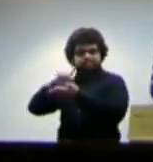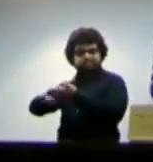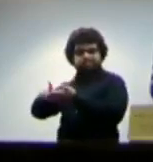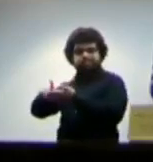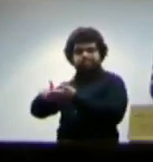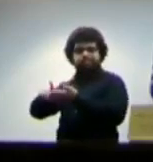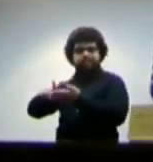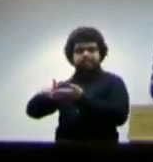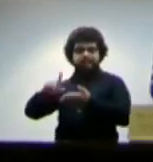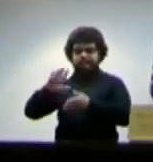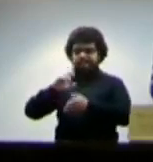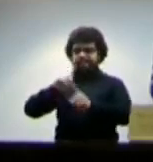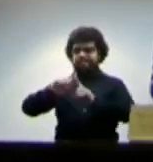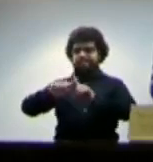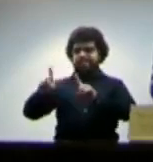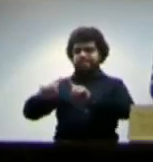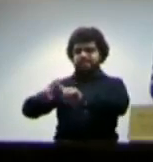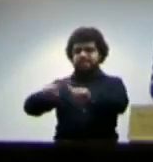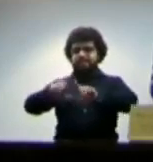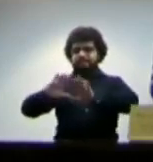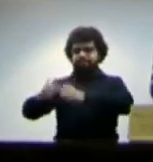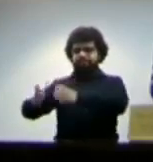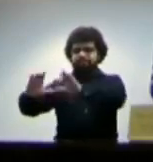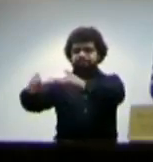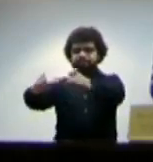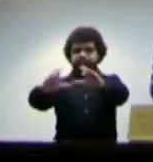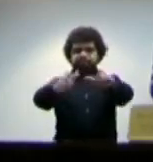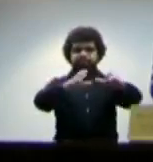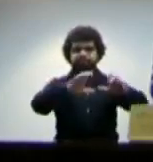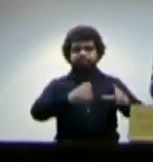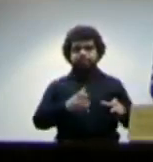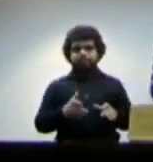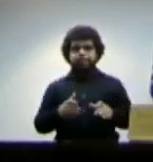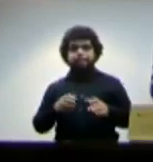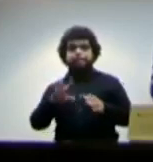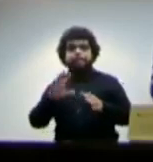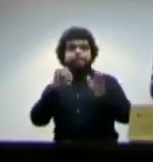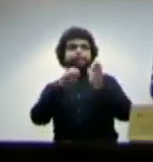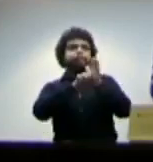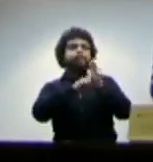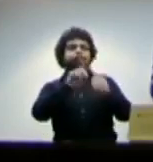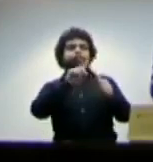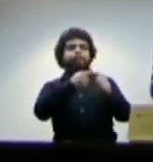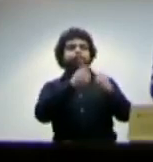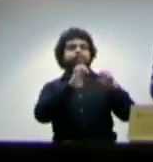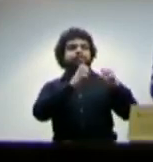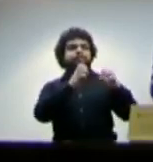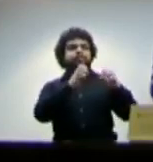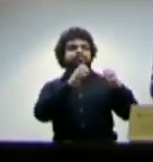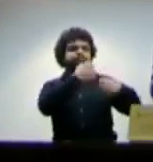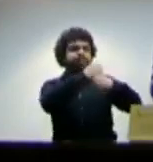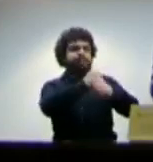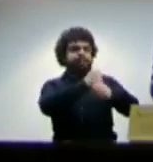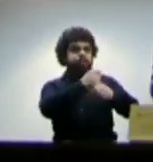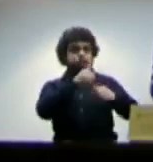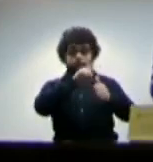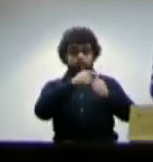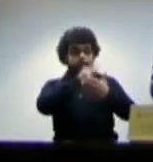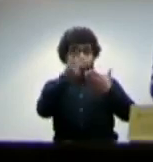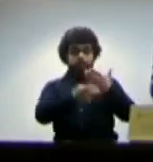por las distintas categorías. O sea, por ejemplo, en el caso de generación, los primeros proyectos que se planificaron fueron